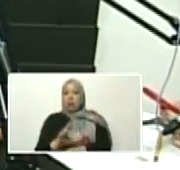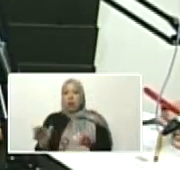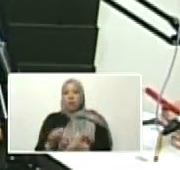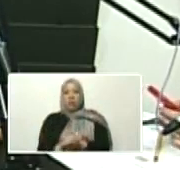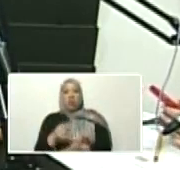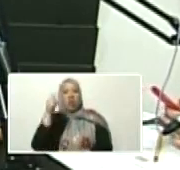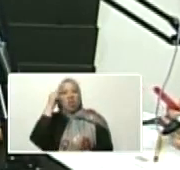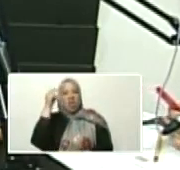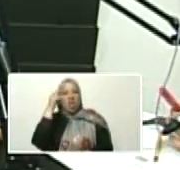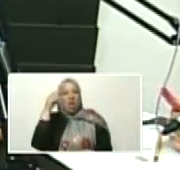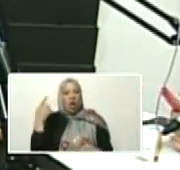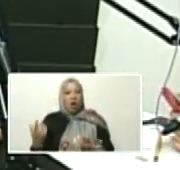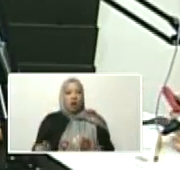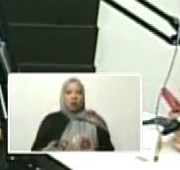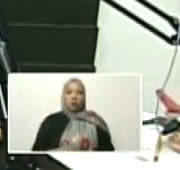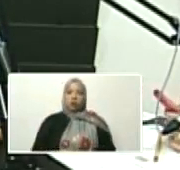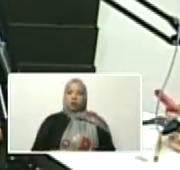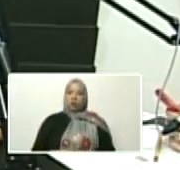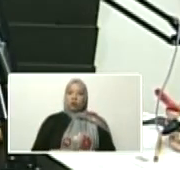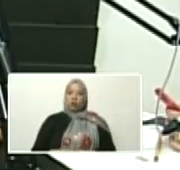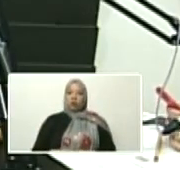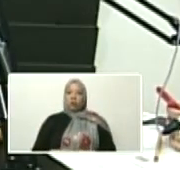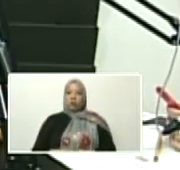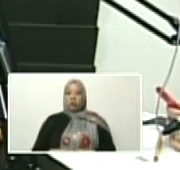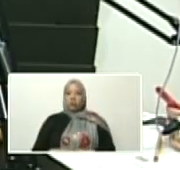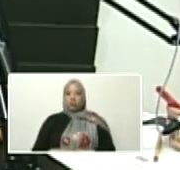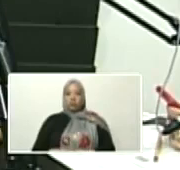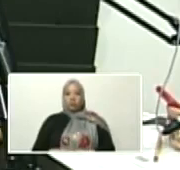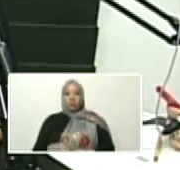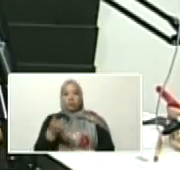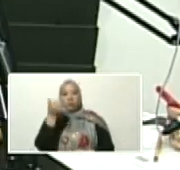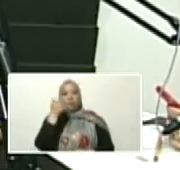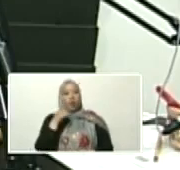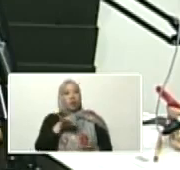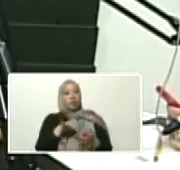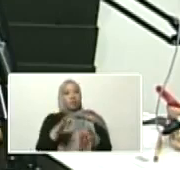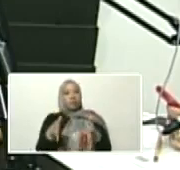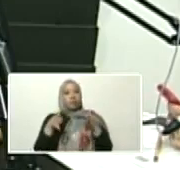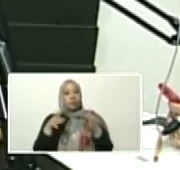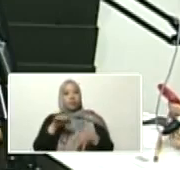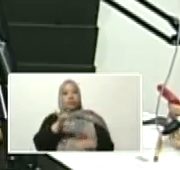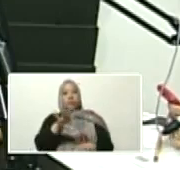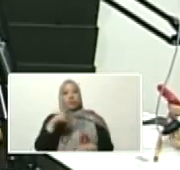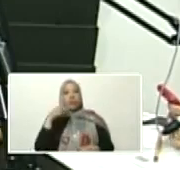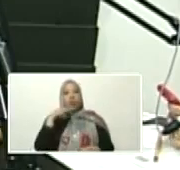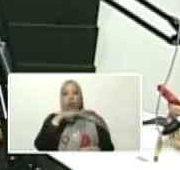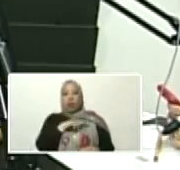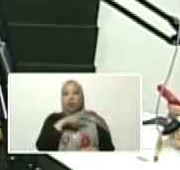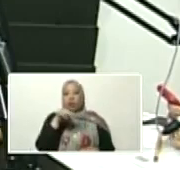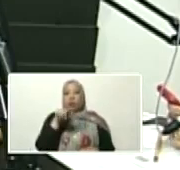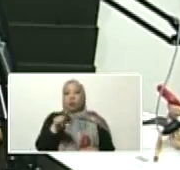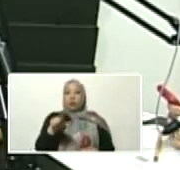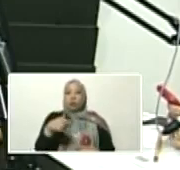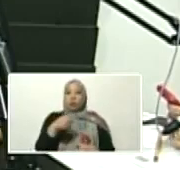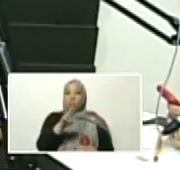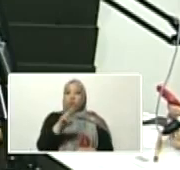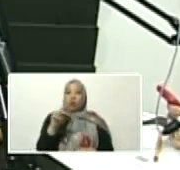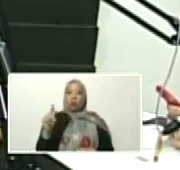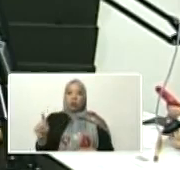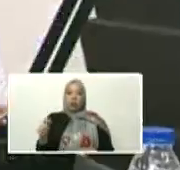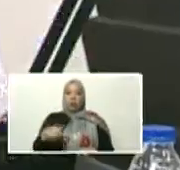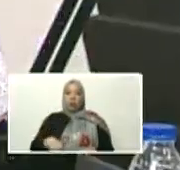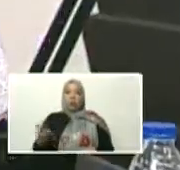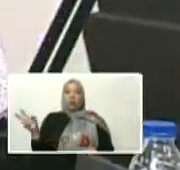Nazaret. 5 de octubre. Rapidito en los teléfonos. ¿Quién gana? ¿Quién gana? ¿Quién gana? 5 de octubre, ¿qué día cae? Solamente en Puerto Rico y nosotros